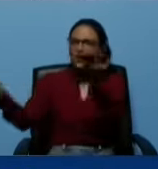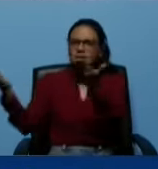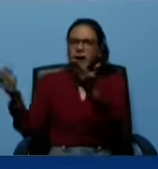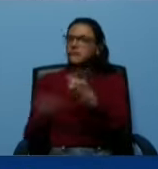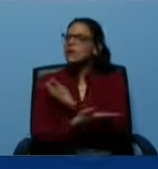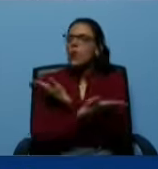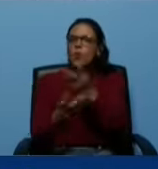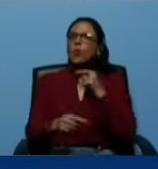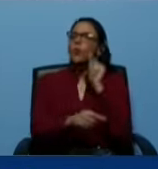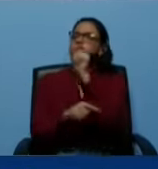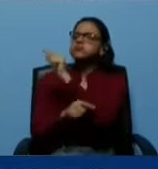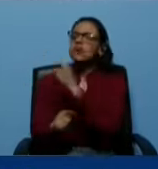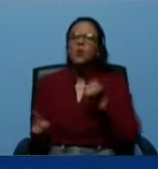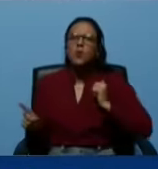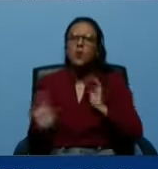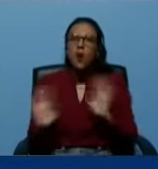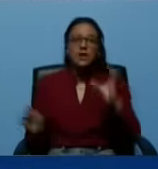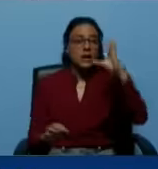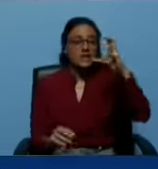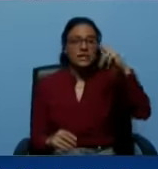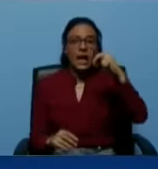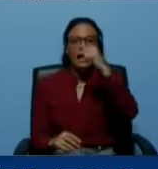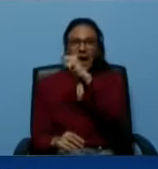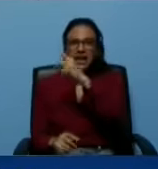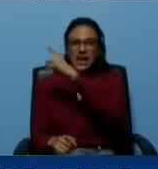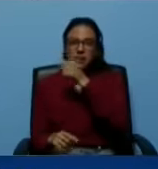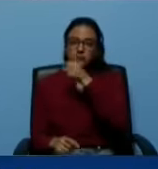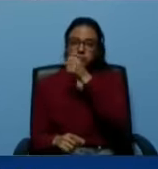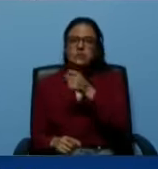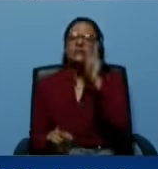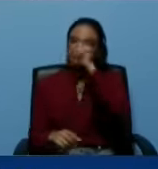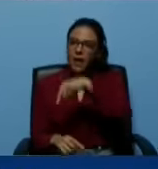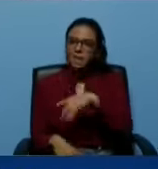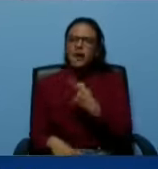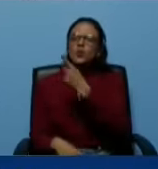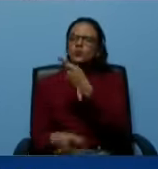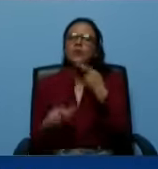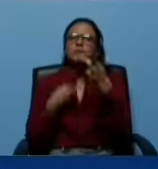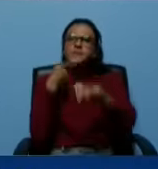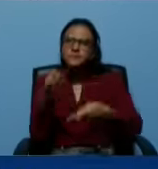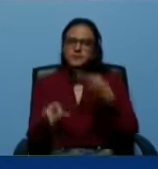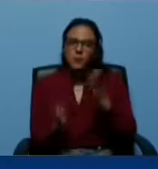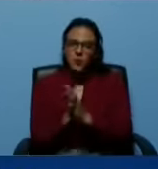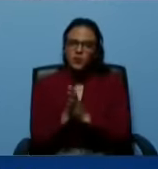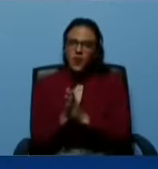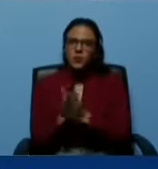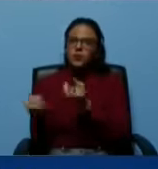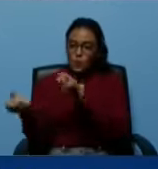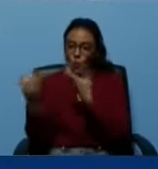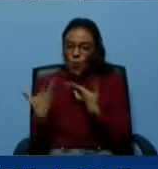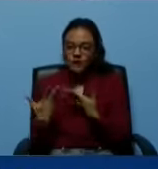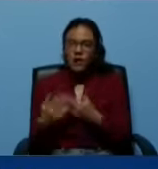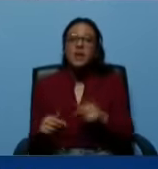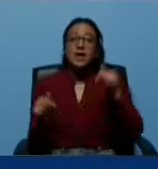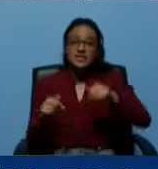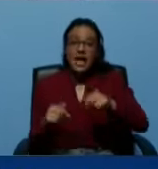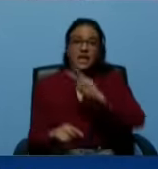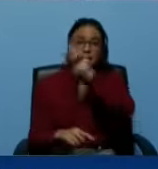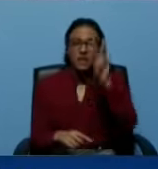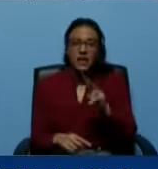a cualquiera, incluido a CNN, que diga si aquí en Venezuela se publican